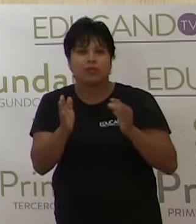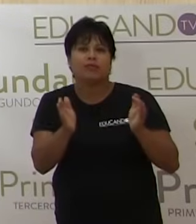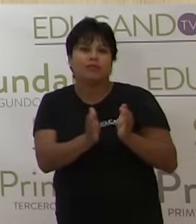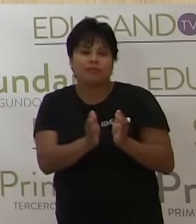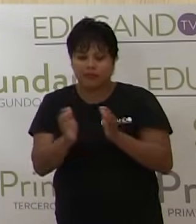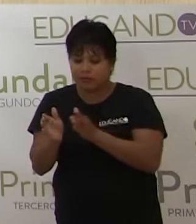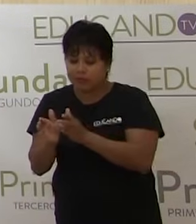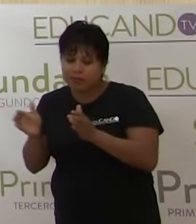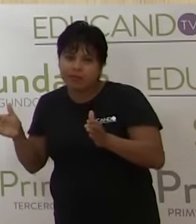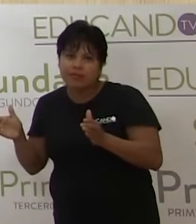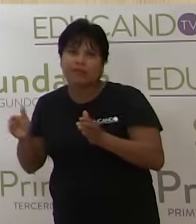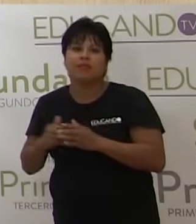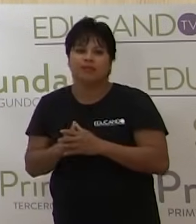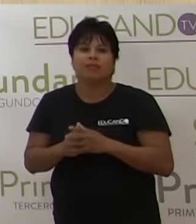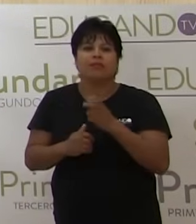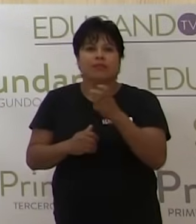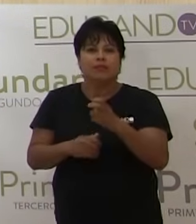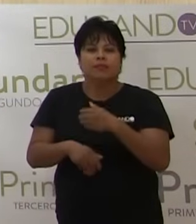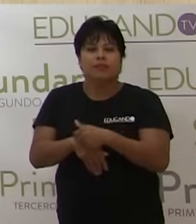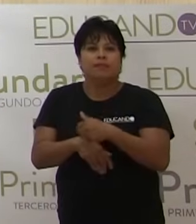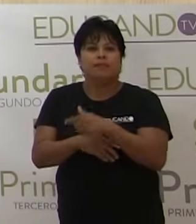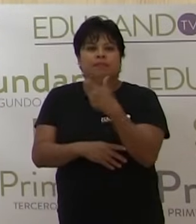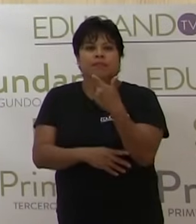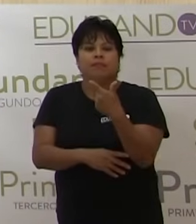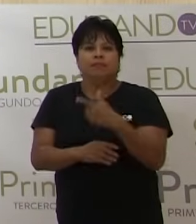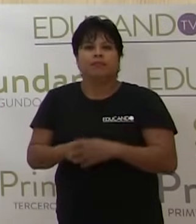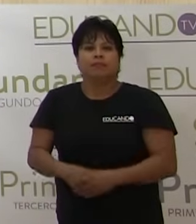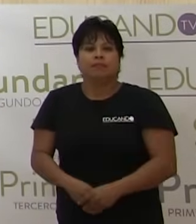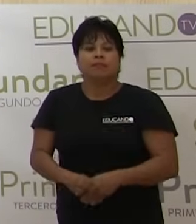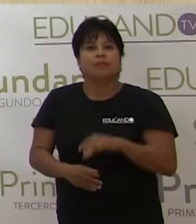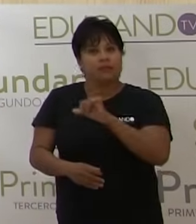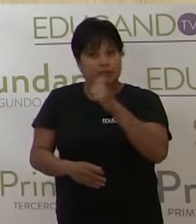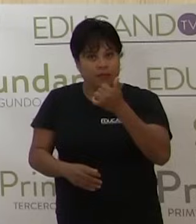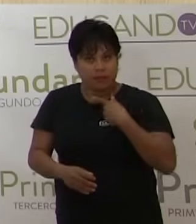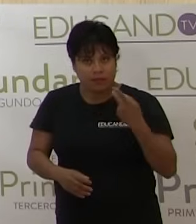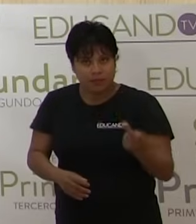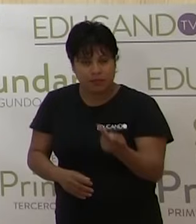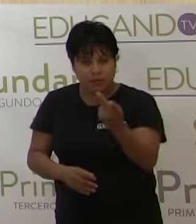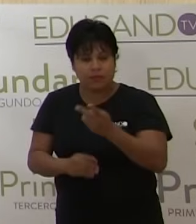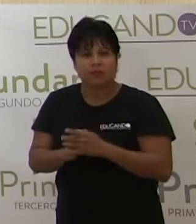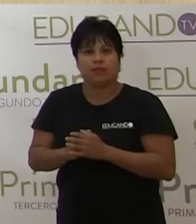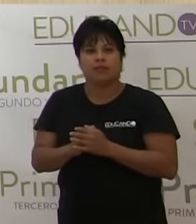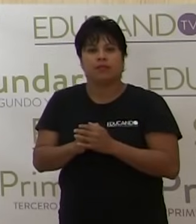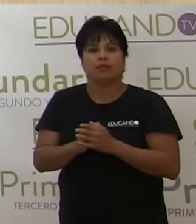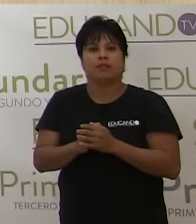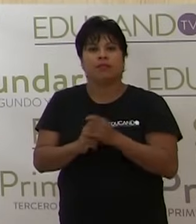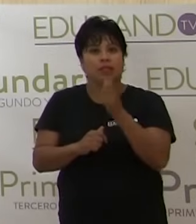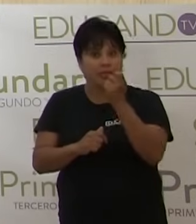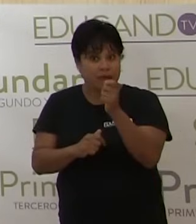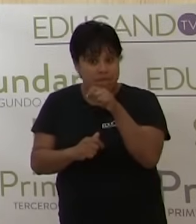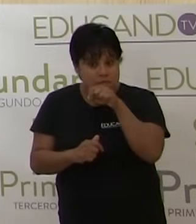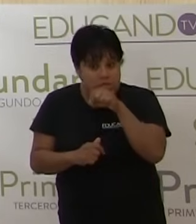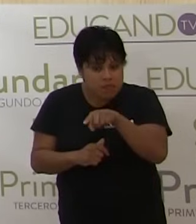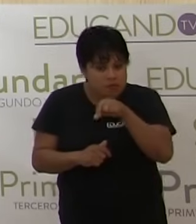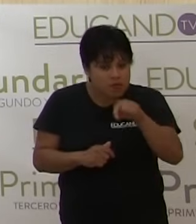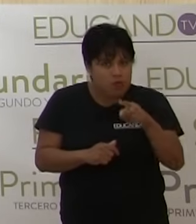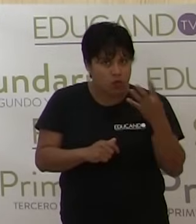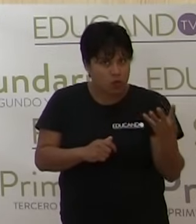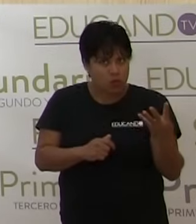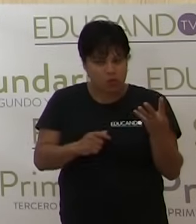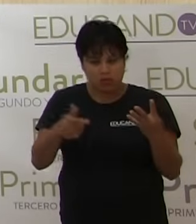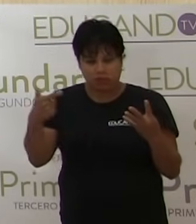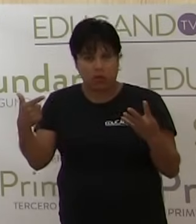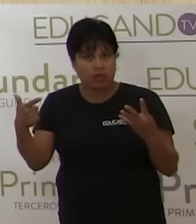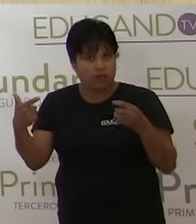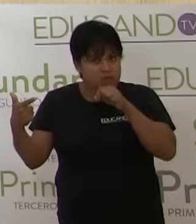menos cantidad en relación al número s otra pregunta para ti es lo mismo el número cuatro que el